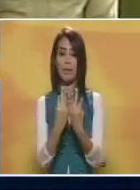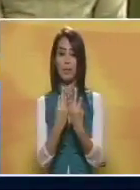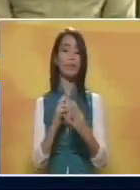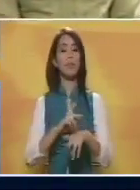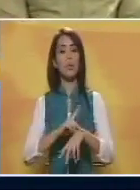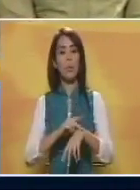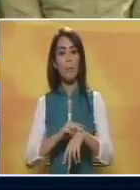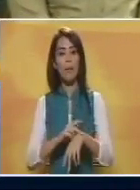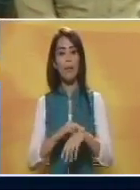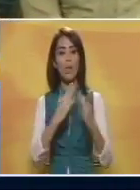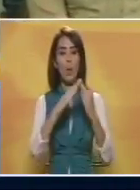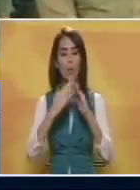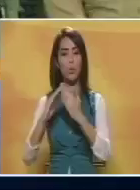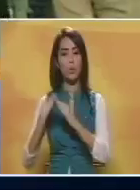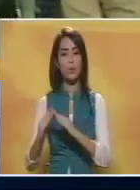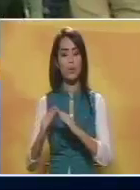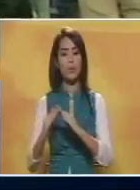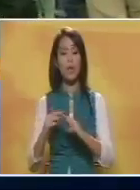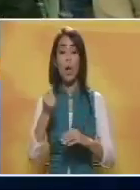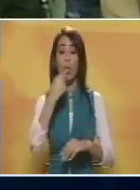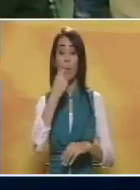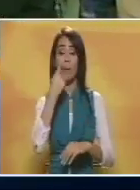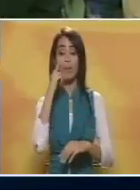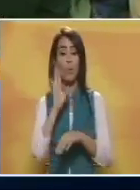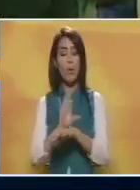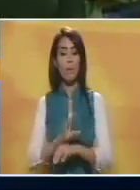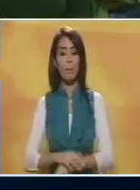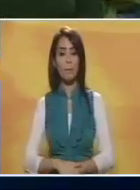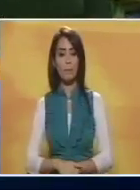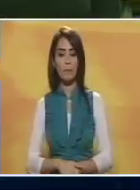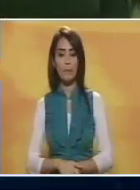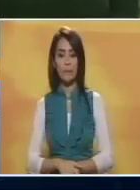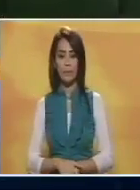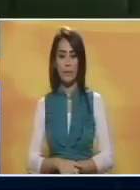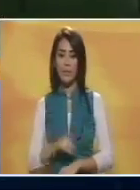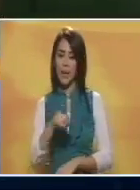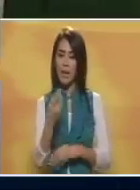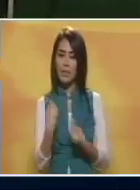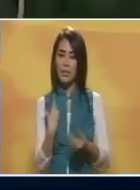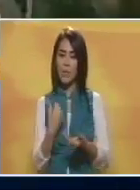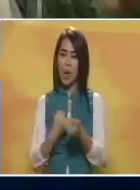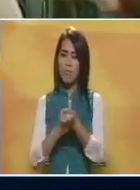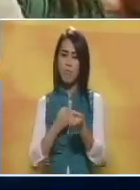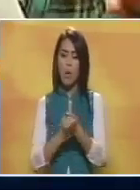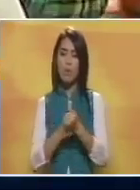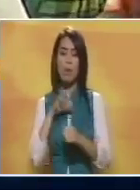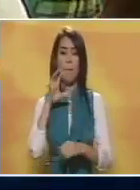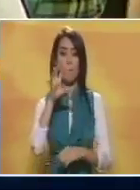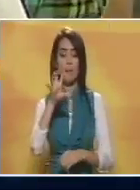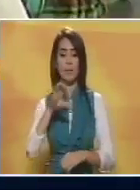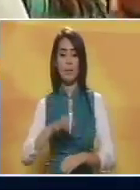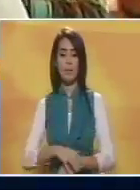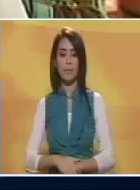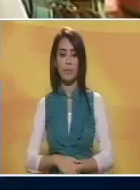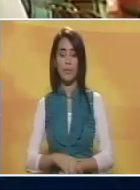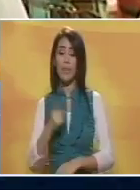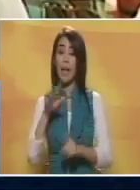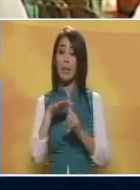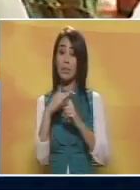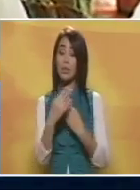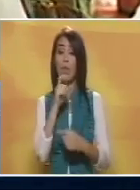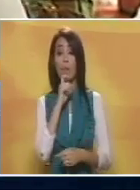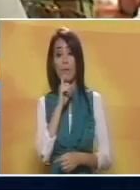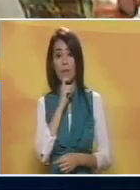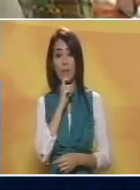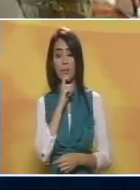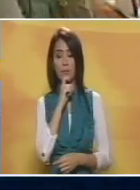el médico comunitario, con la medicina preventiva. Eso ha sido un escudo del país frente a una situación